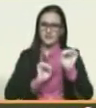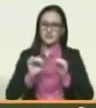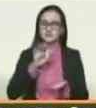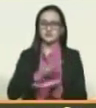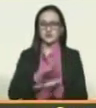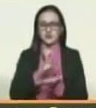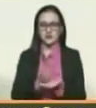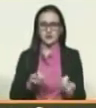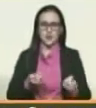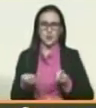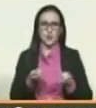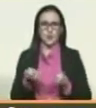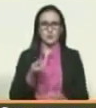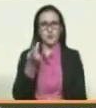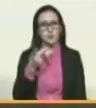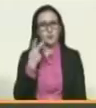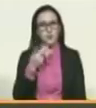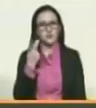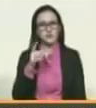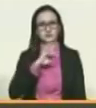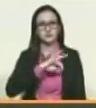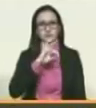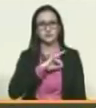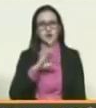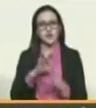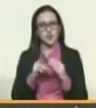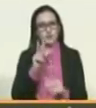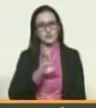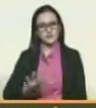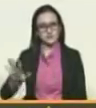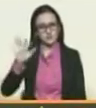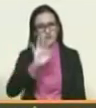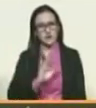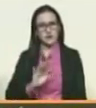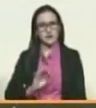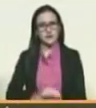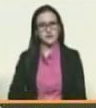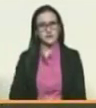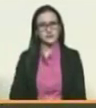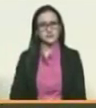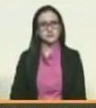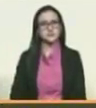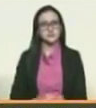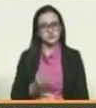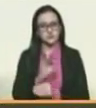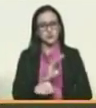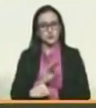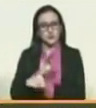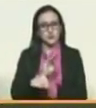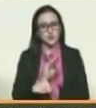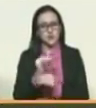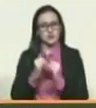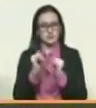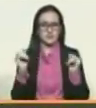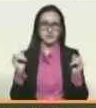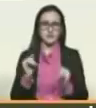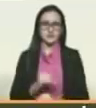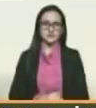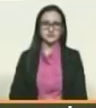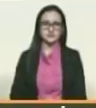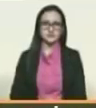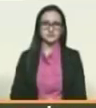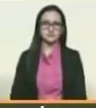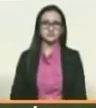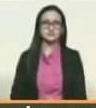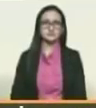tranquilidad económica, política, social de todos los venezolanos y las venezolanas y el blindaje de nuestra soberanía nacional. Así que